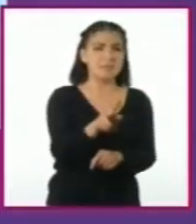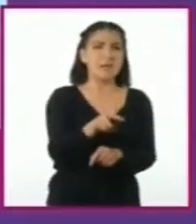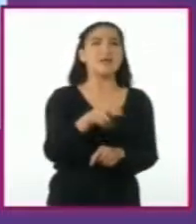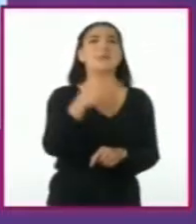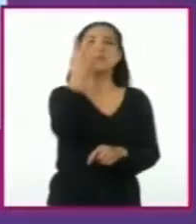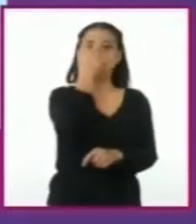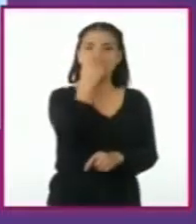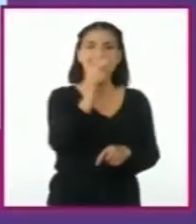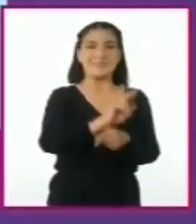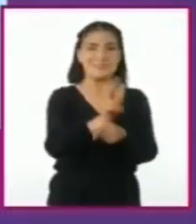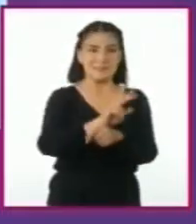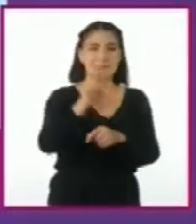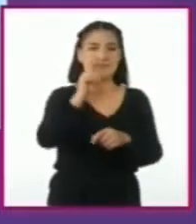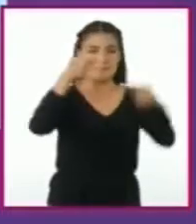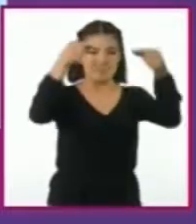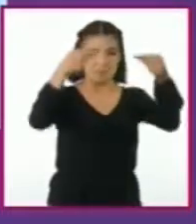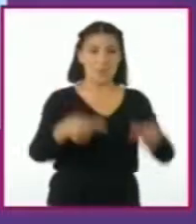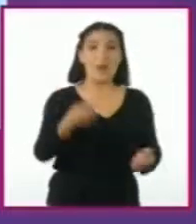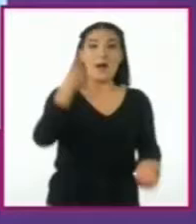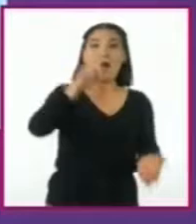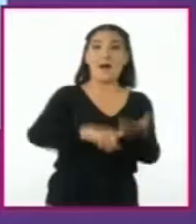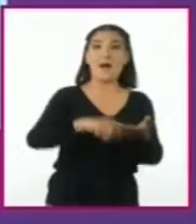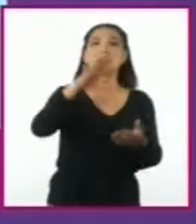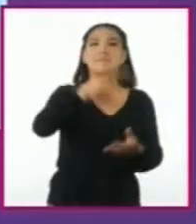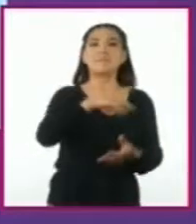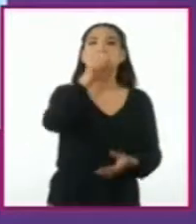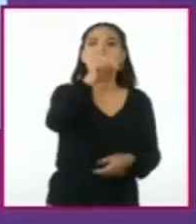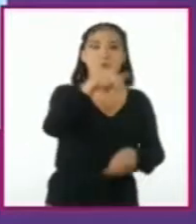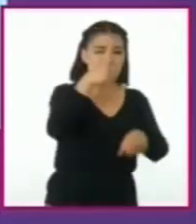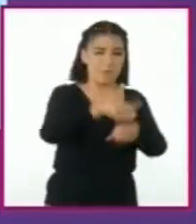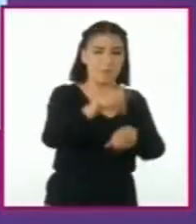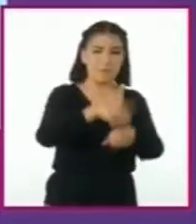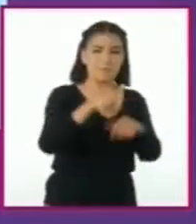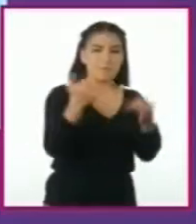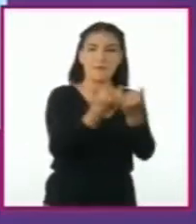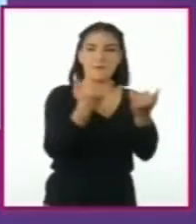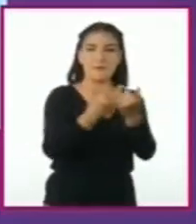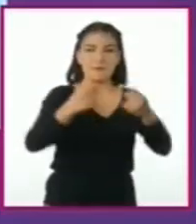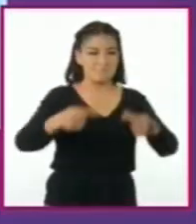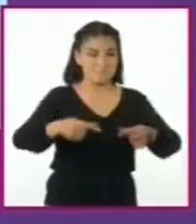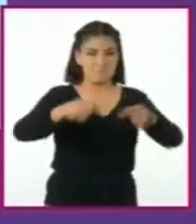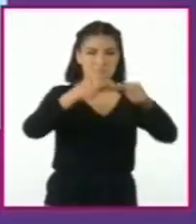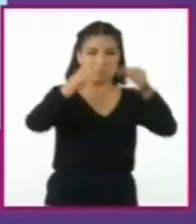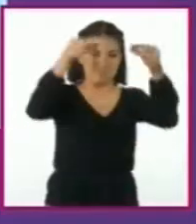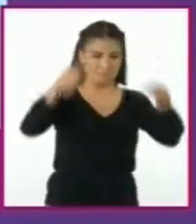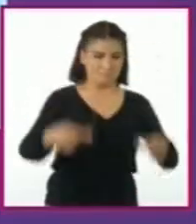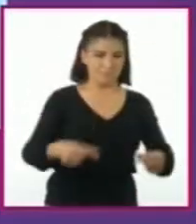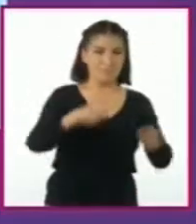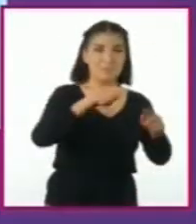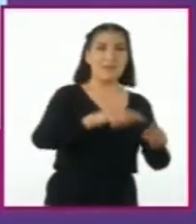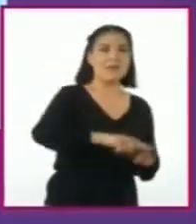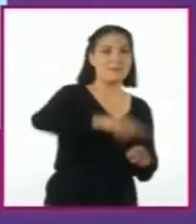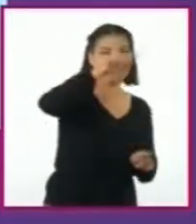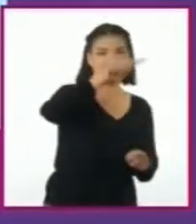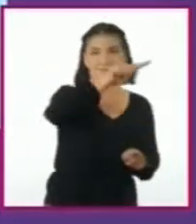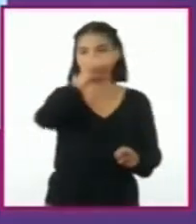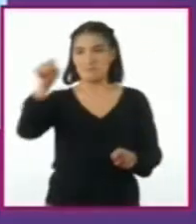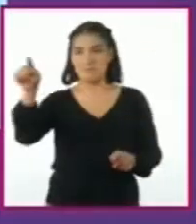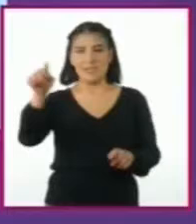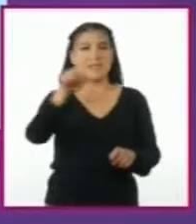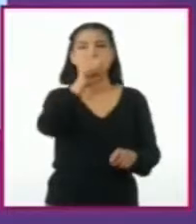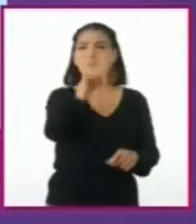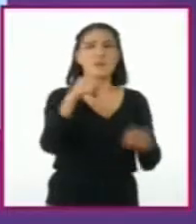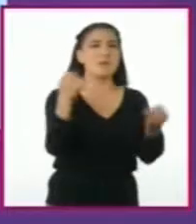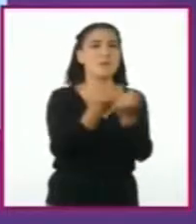televisores de pantalla plana guardan la misma relación numérica entre el largo y el ancho, es decir, existe una